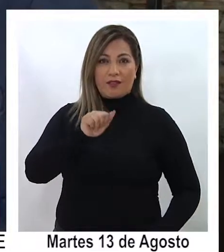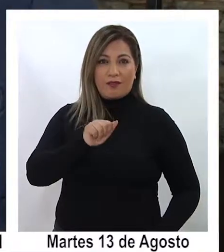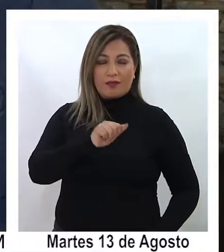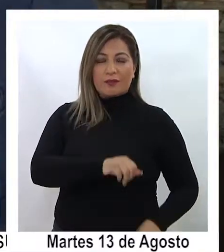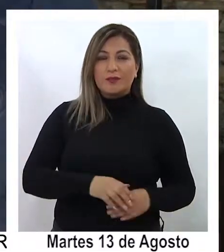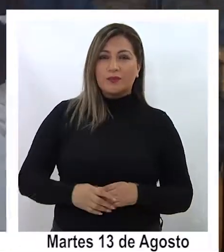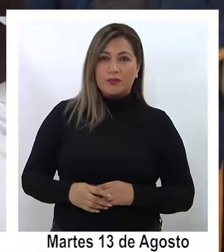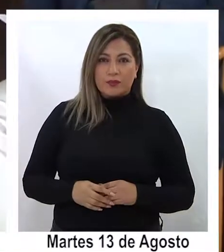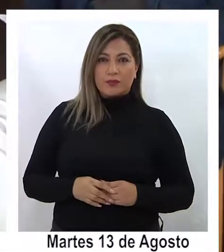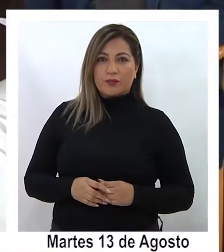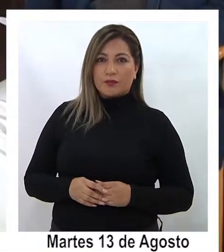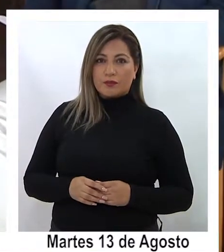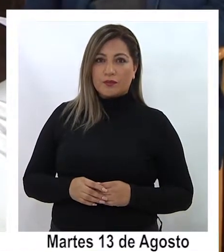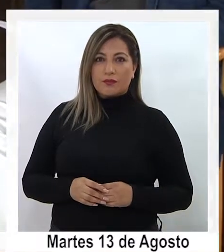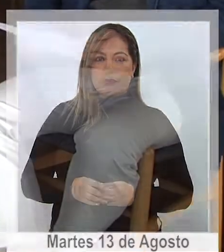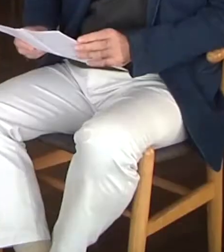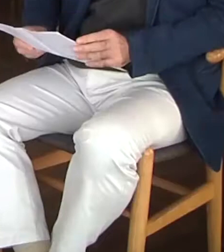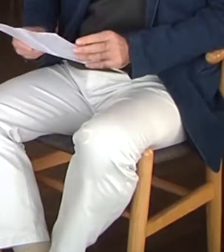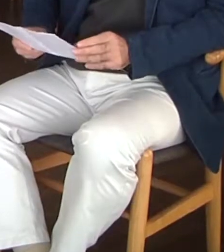en